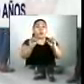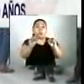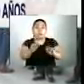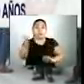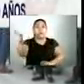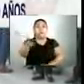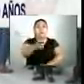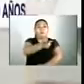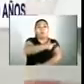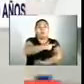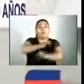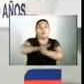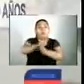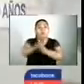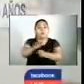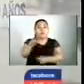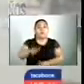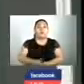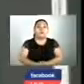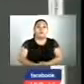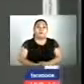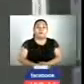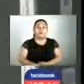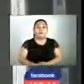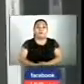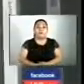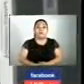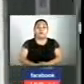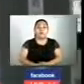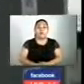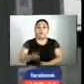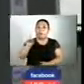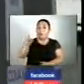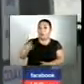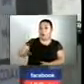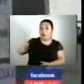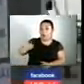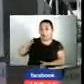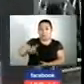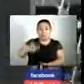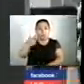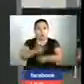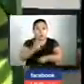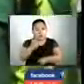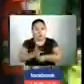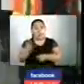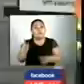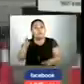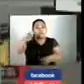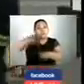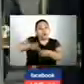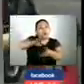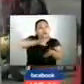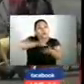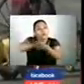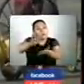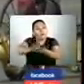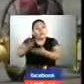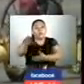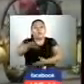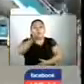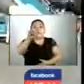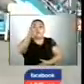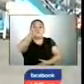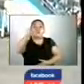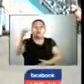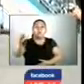primera dosis de la vacuna contra el COVID-19. Desde el año pasado, Guatemala participa en el mecanismo de compra internacional de la vacuna